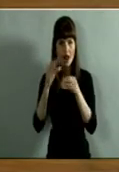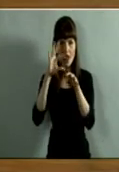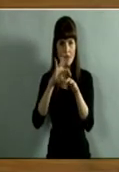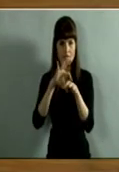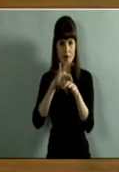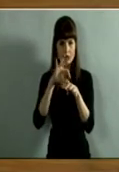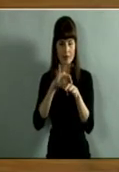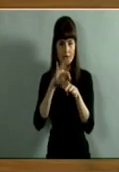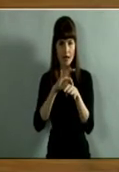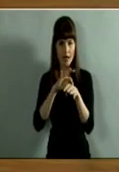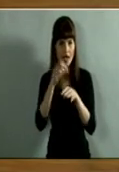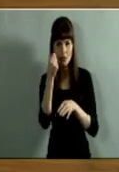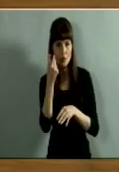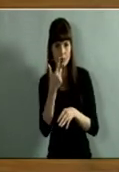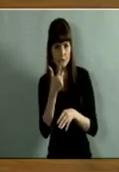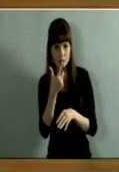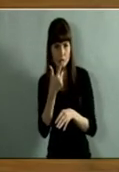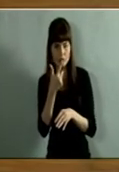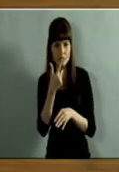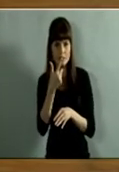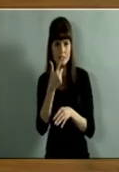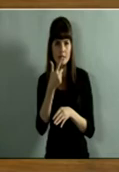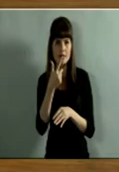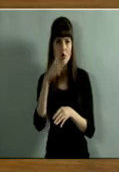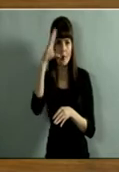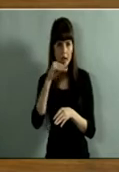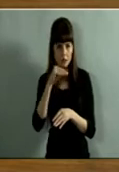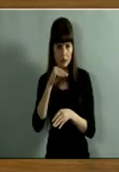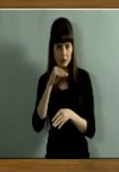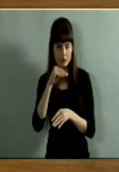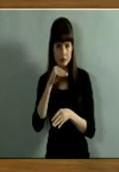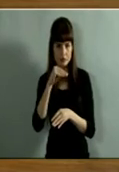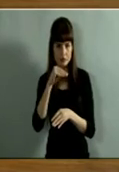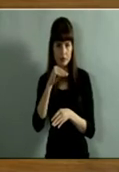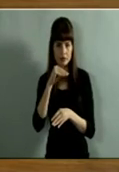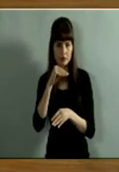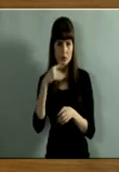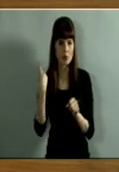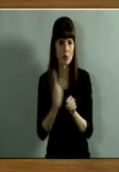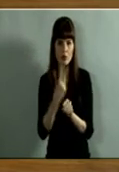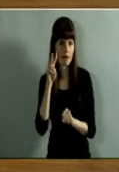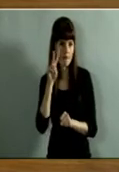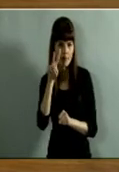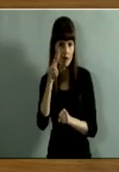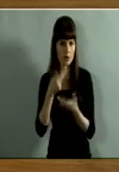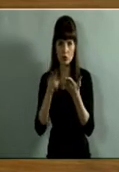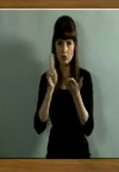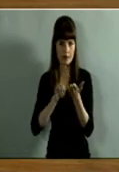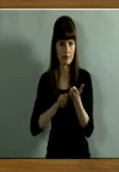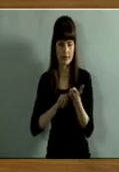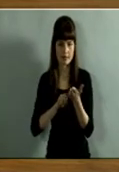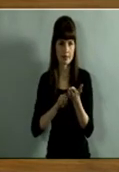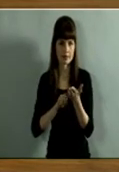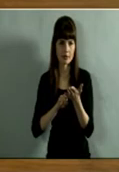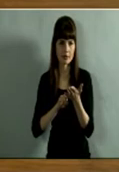tan severo que comió el ojo izquierdo y el ojo ciego, que no había recuperación alguna y no había trasplante